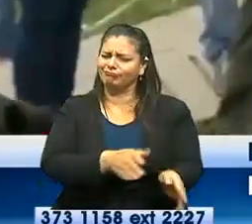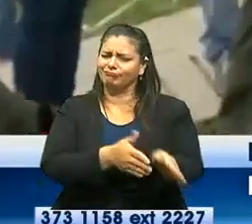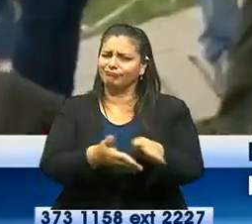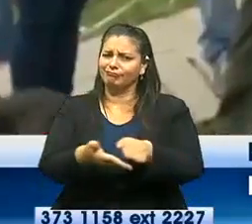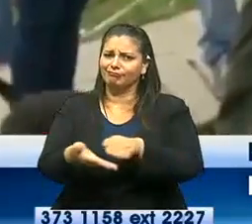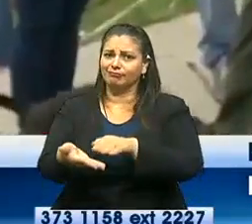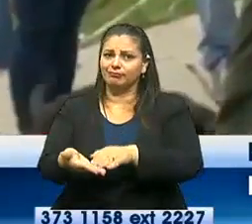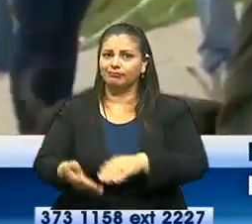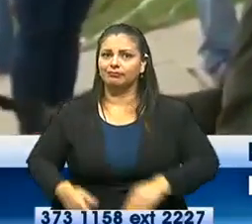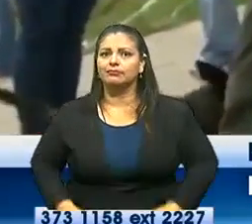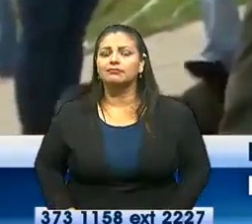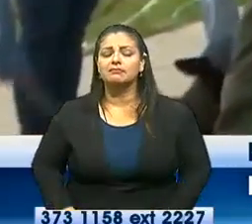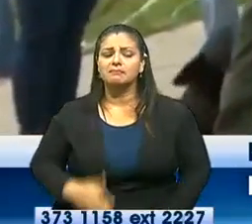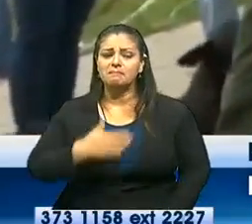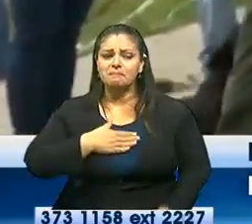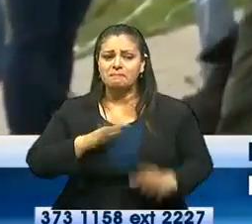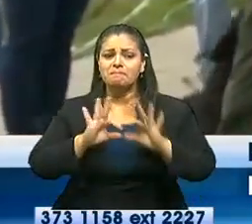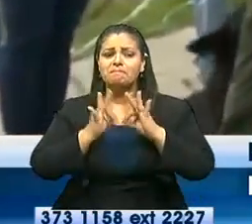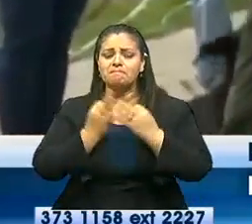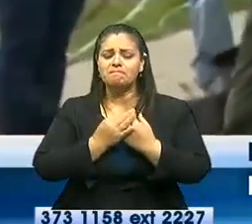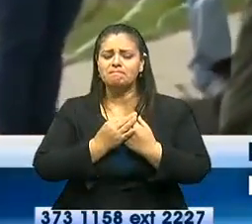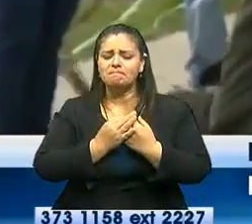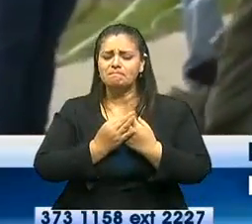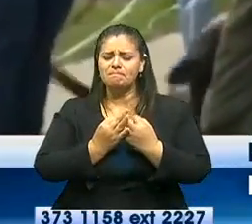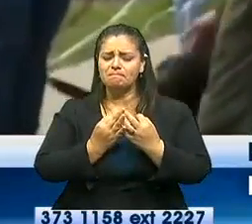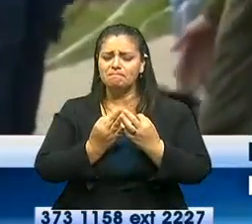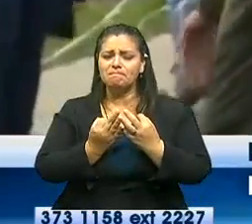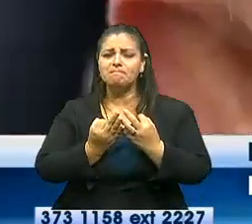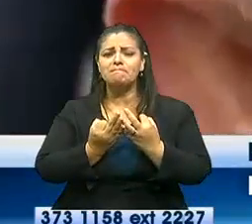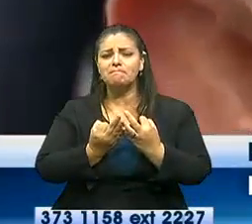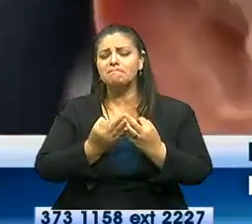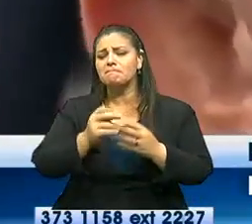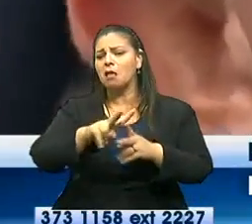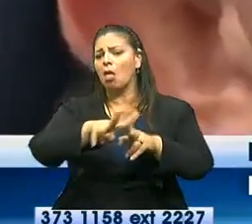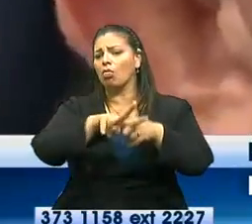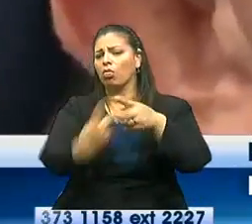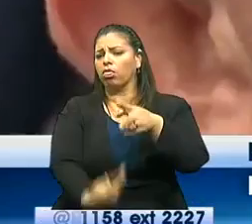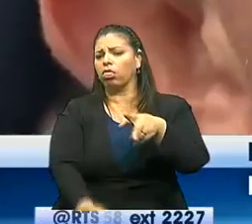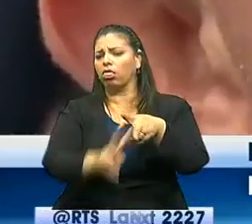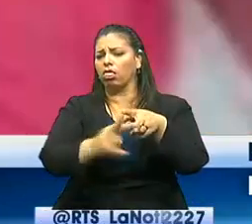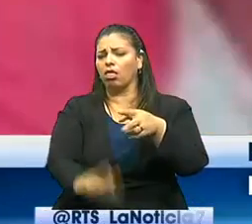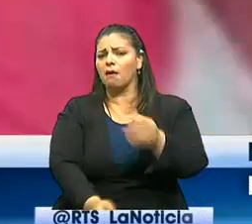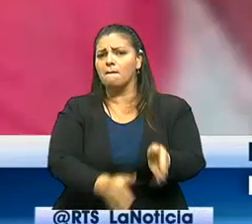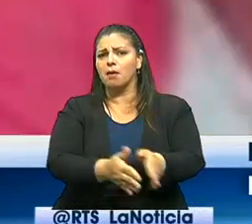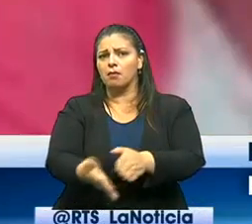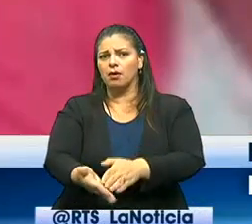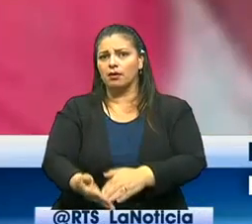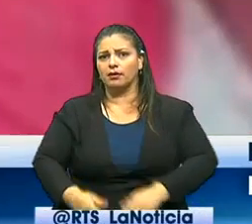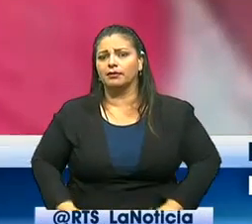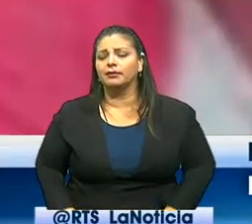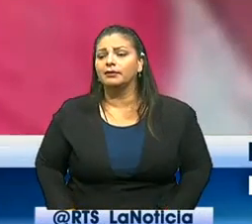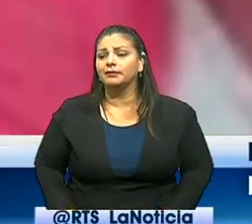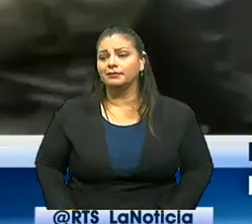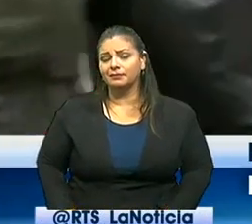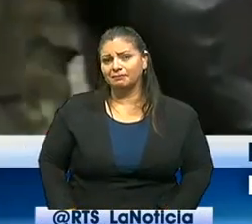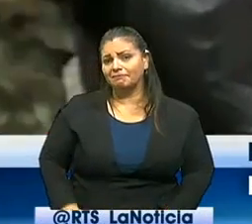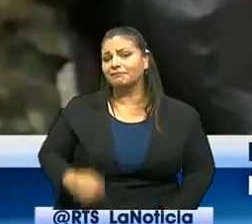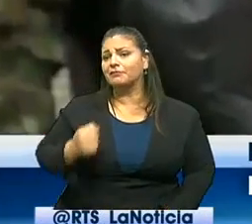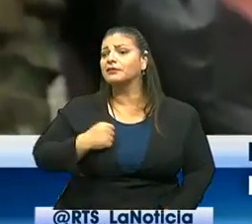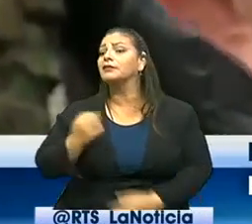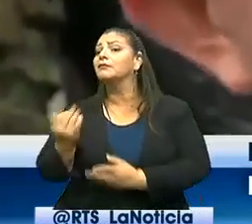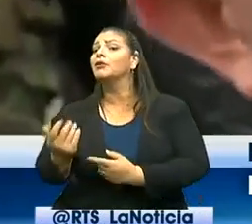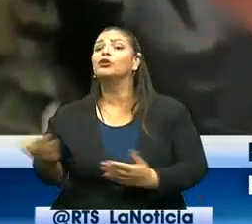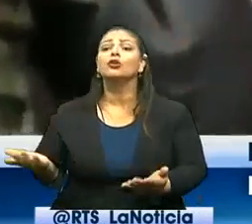la familia se nos acabó. Se nos ahogó ahí toda la familia. Estábamos esperando el regreso de ellas, que era un paseo. No hay